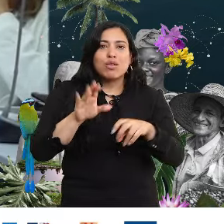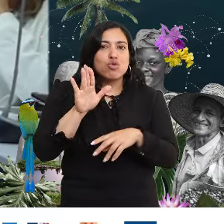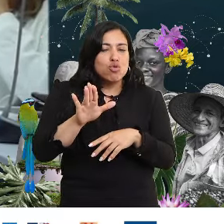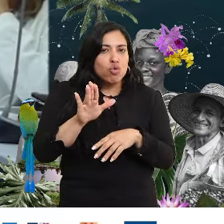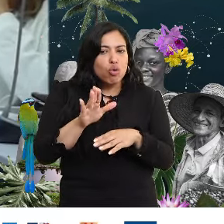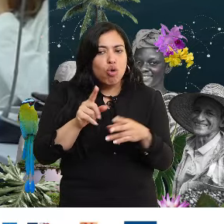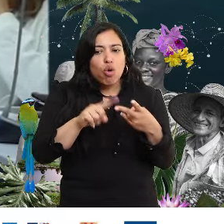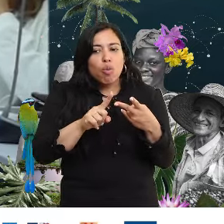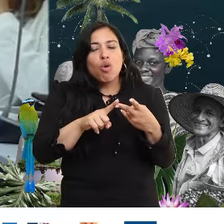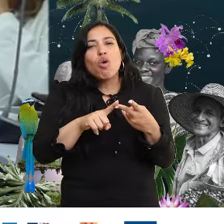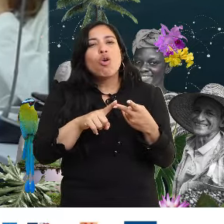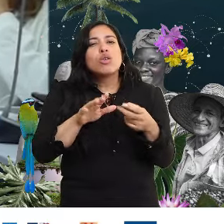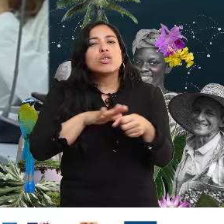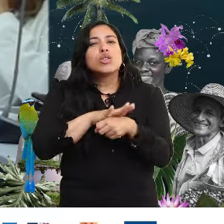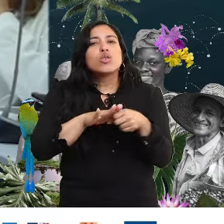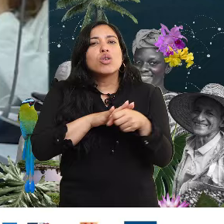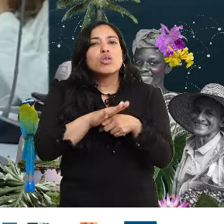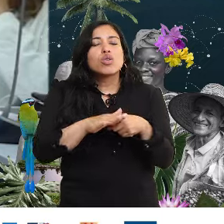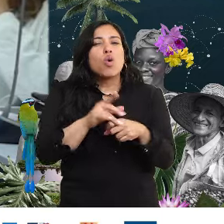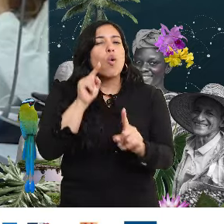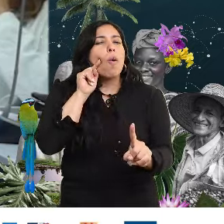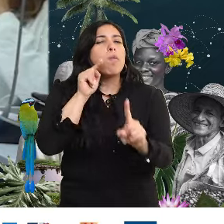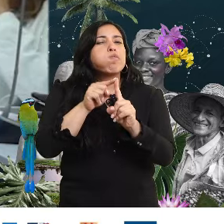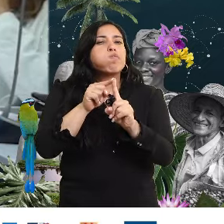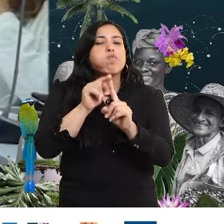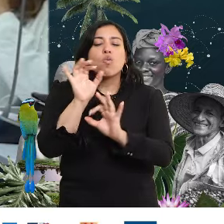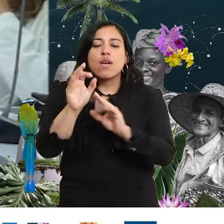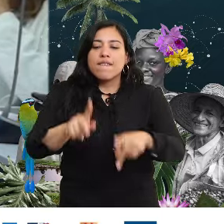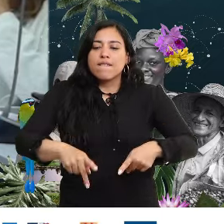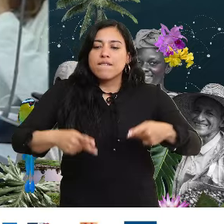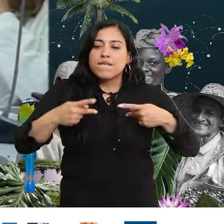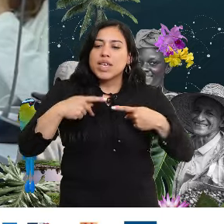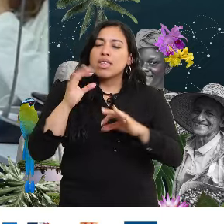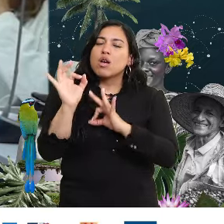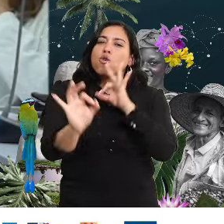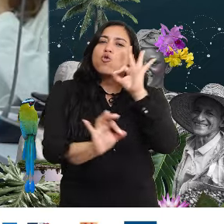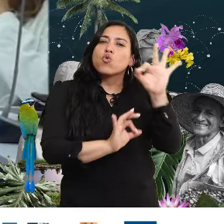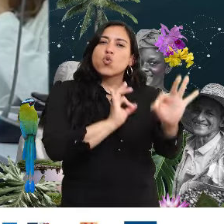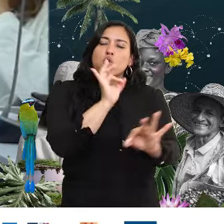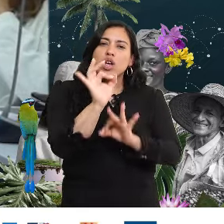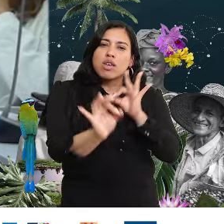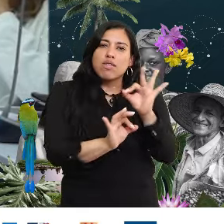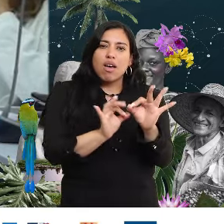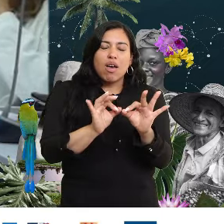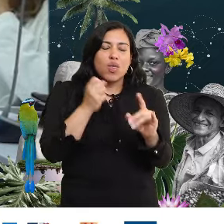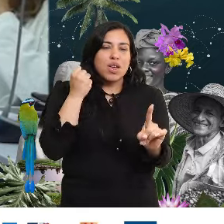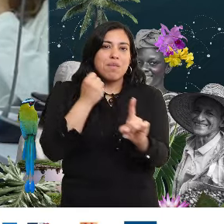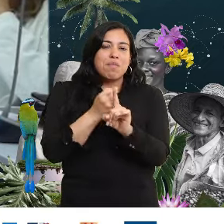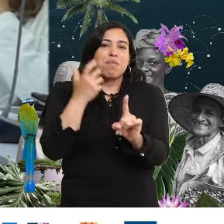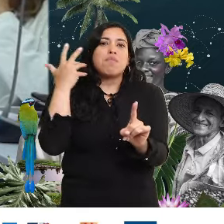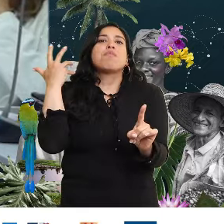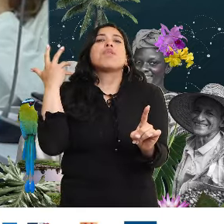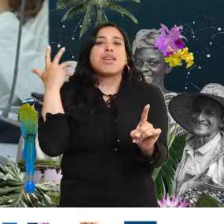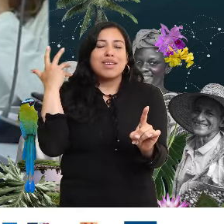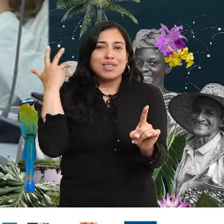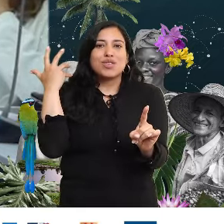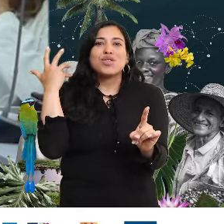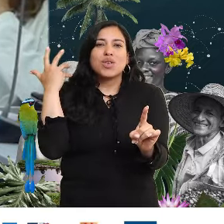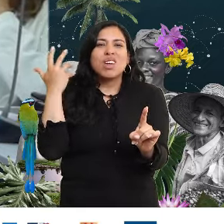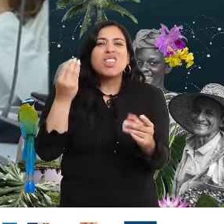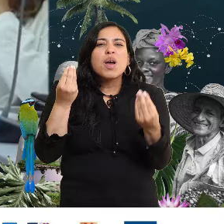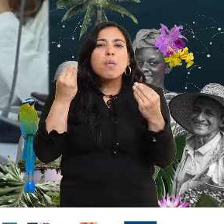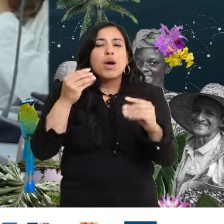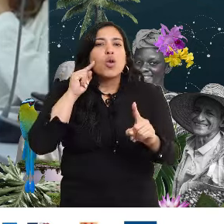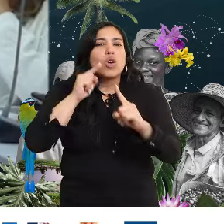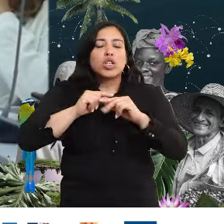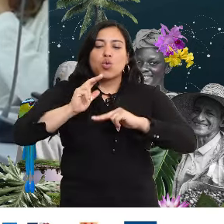en el otro lado de la moneda el propósito de cuidar la vida y la naturaleza como un potencial impresionante convocatoria para